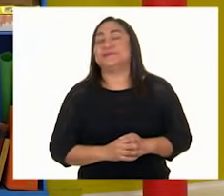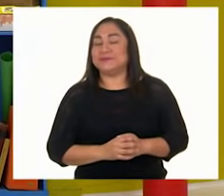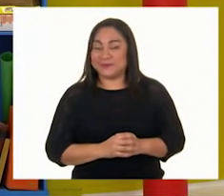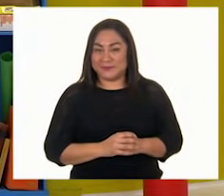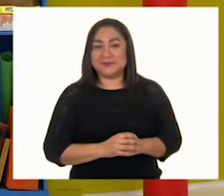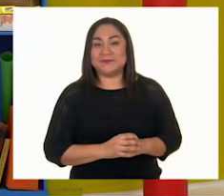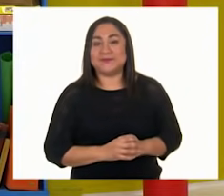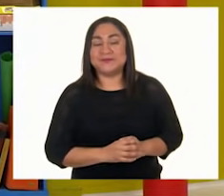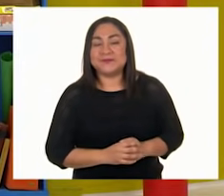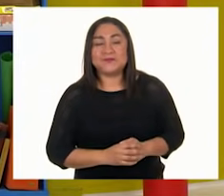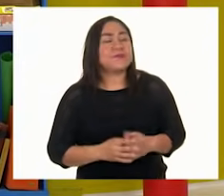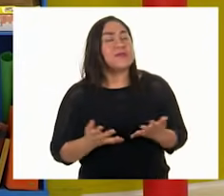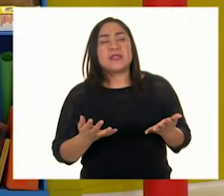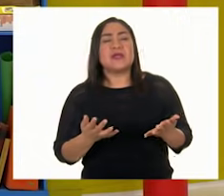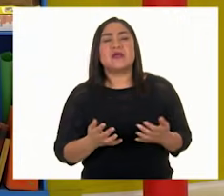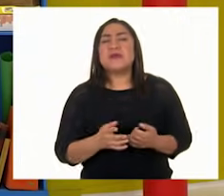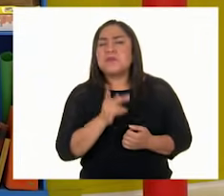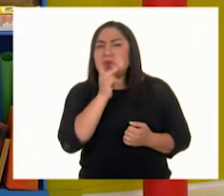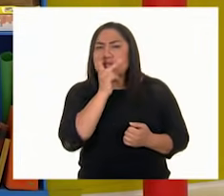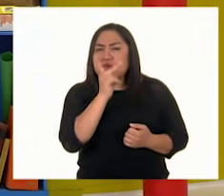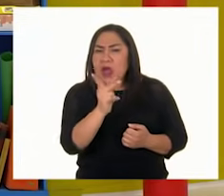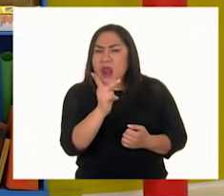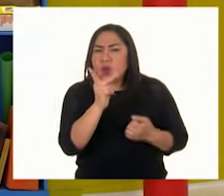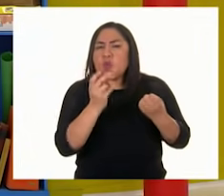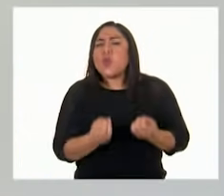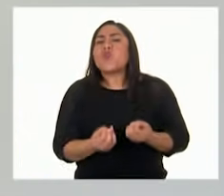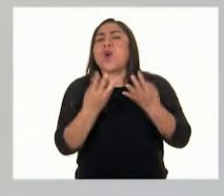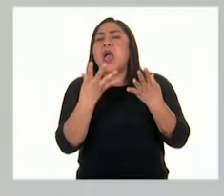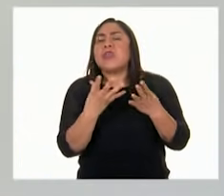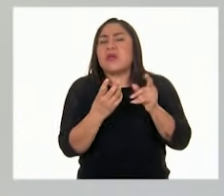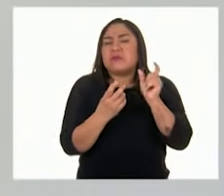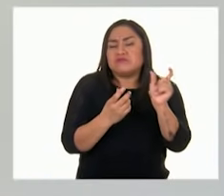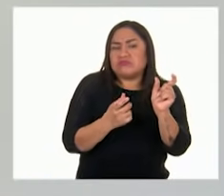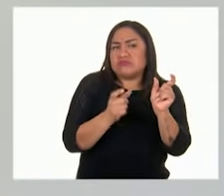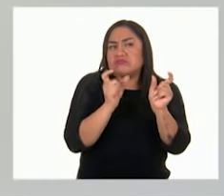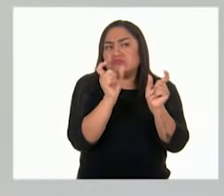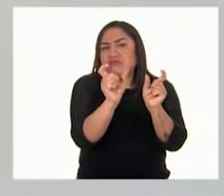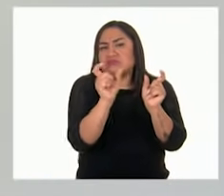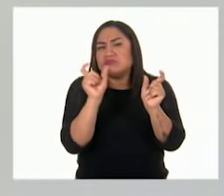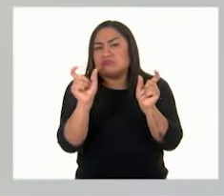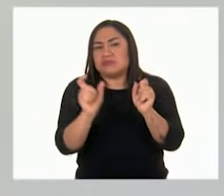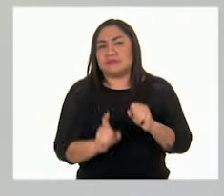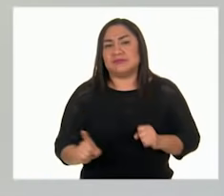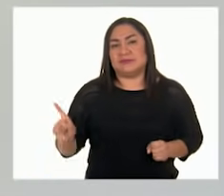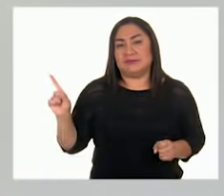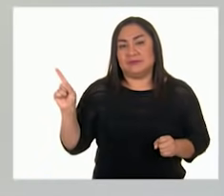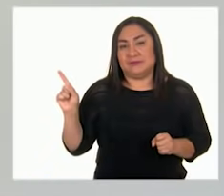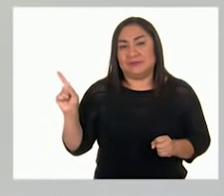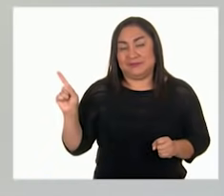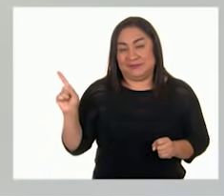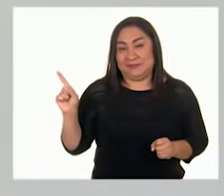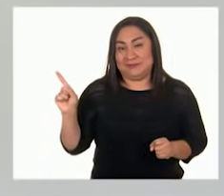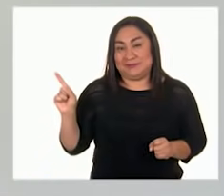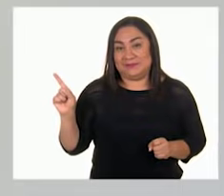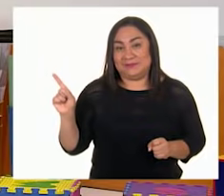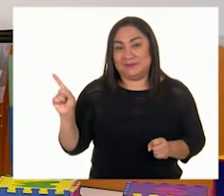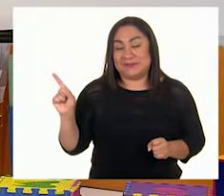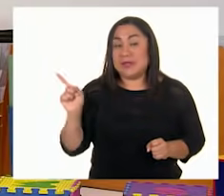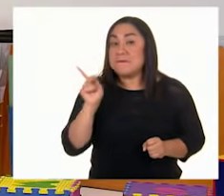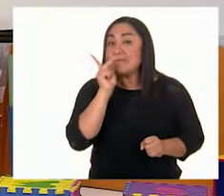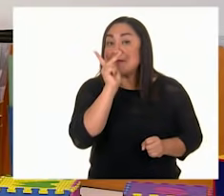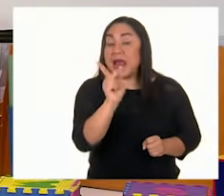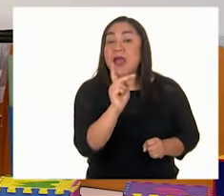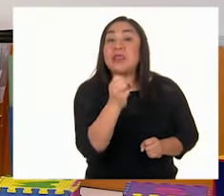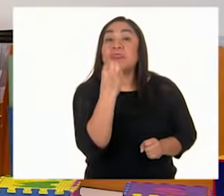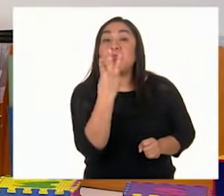con lobos. ¿Cuántas palabras son aquí? A ver. Cuentos con lobos.